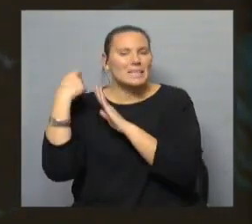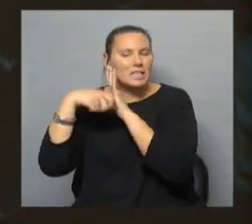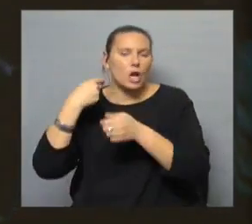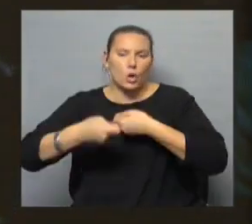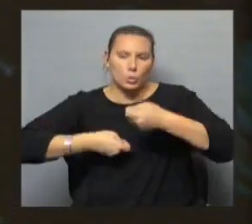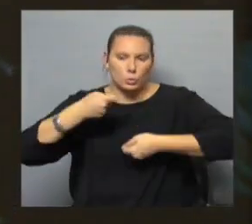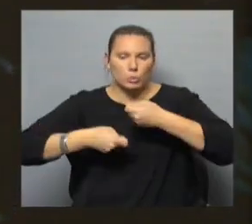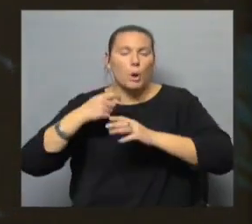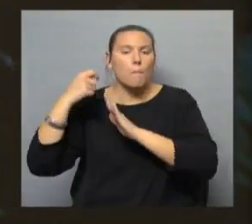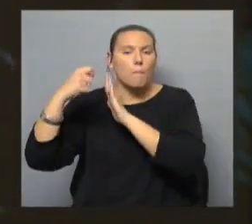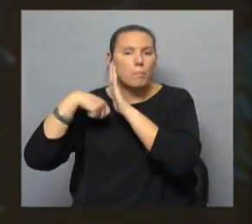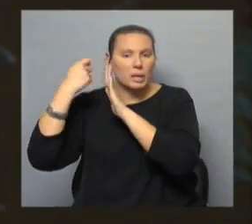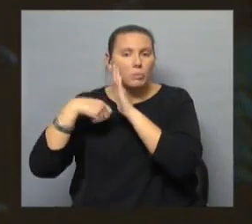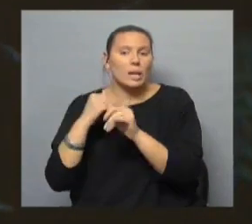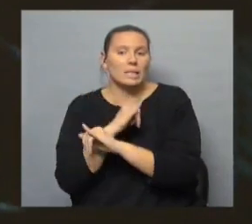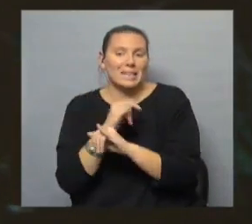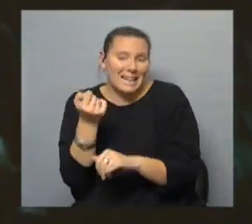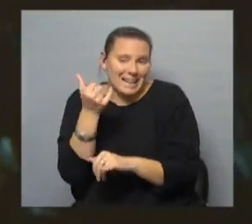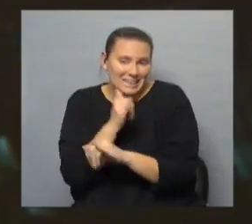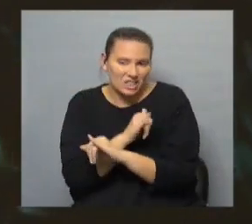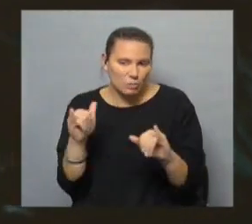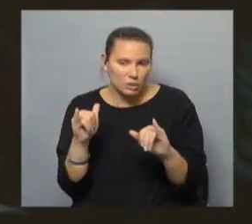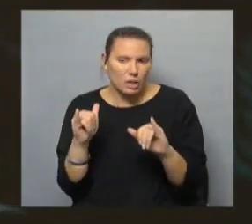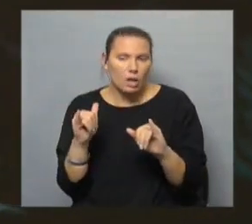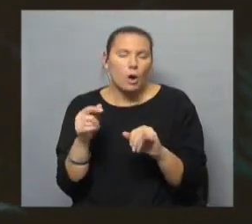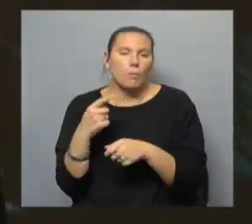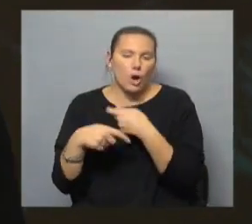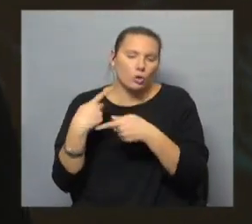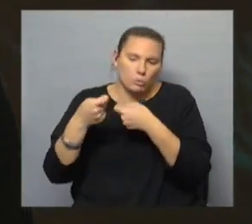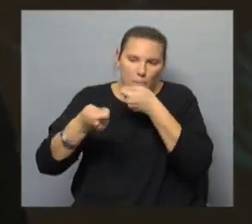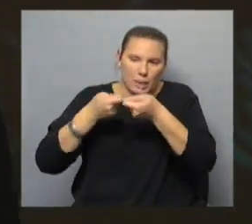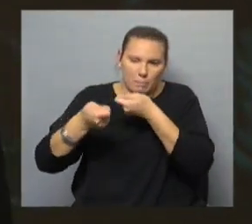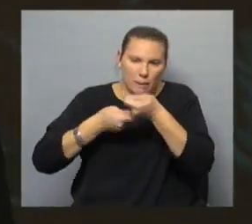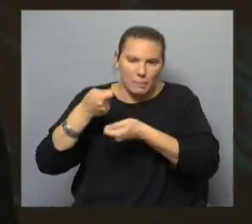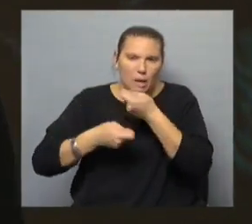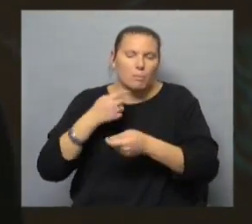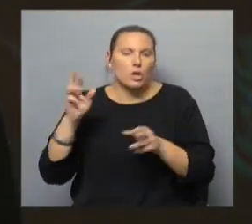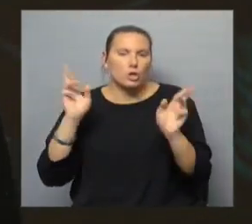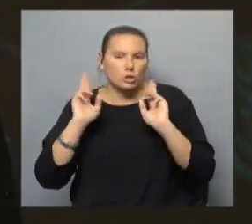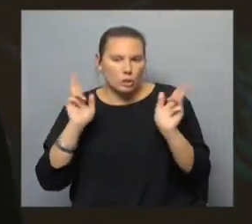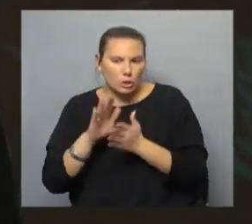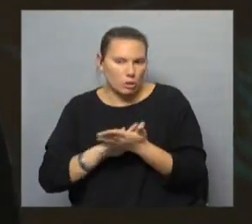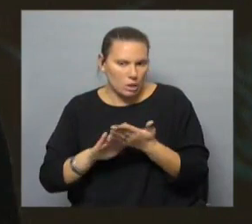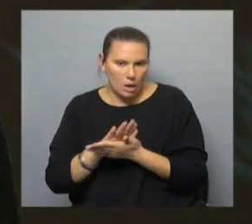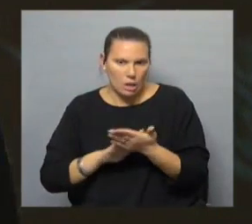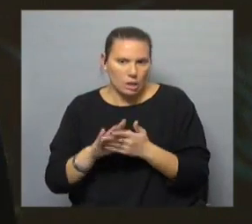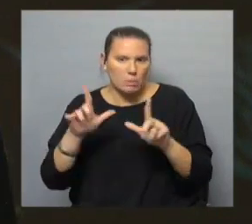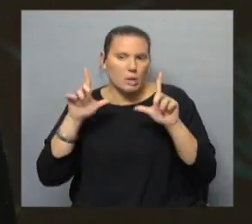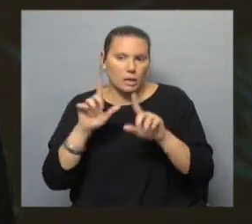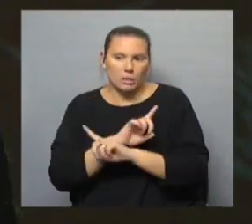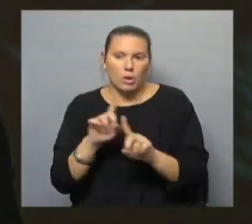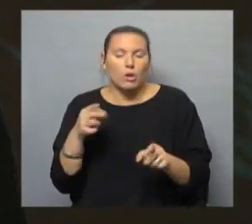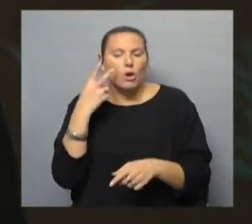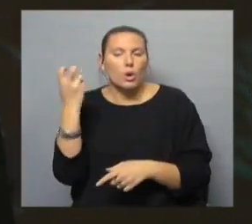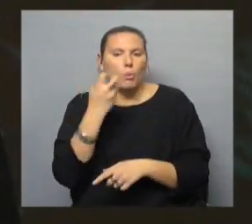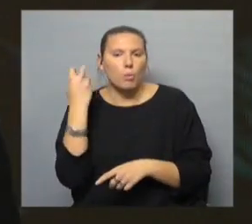tenés la película terminada, casi el montaje, podés ir haciendo retoques, pero no tenés postproducción de sonido ni imagen. Y lo que buscás